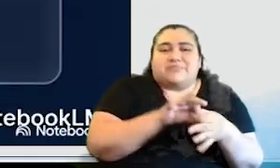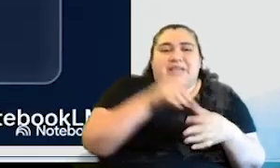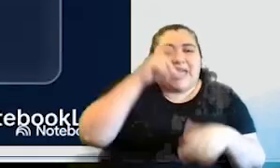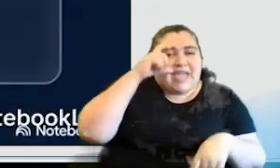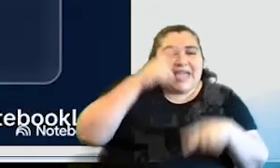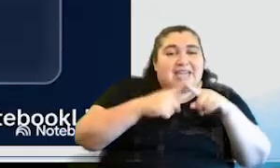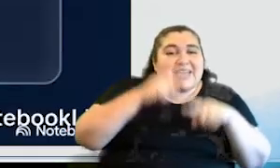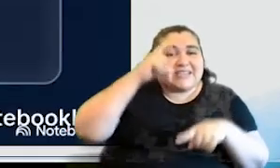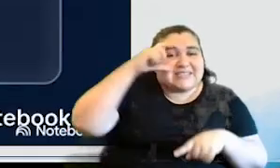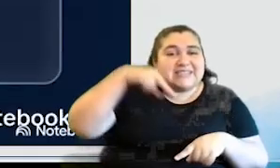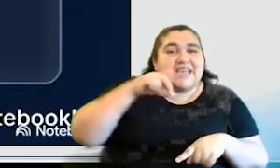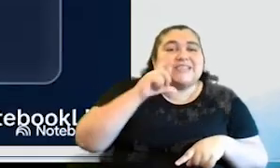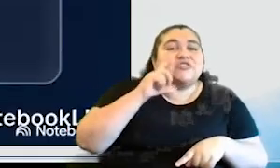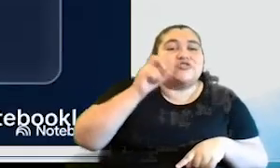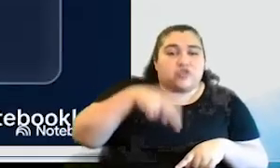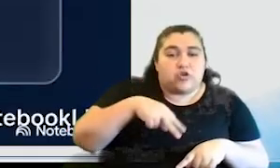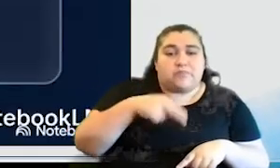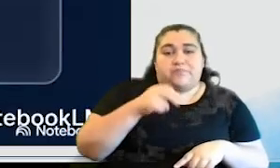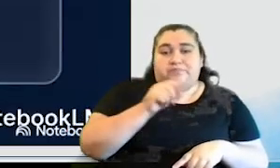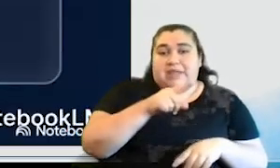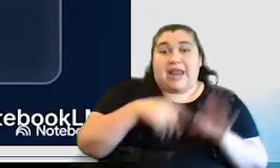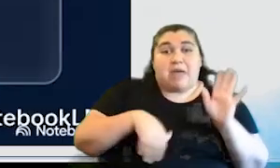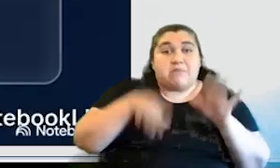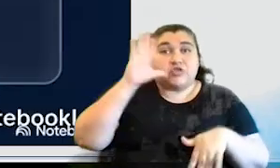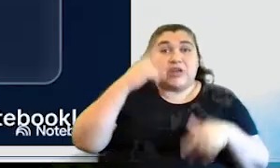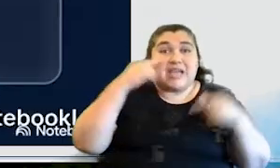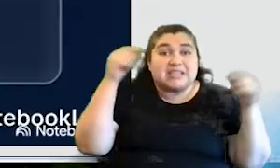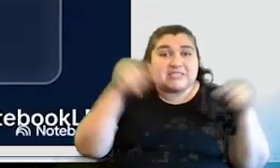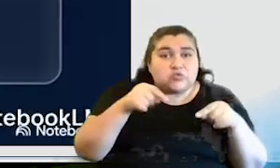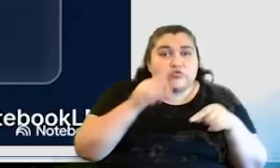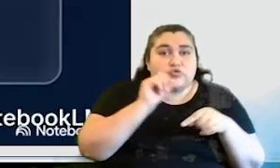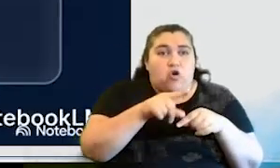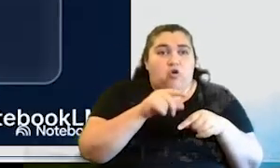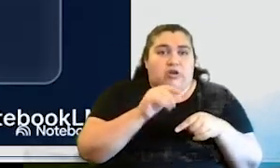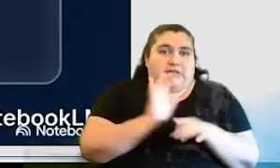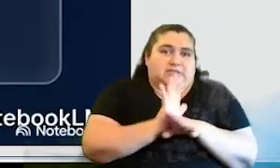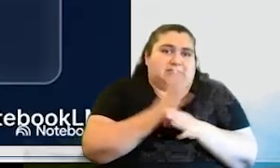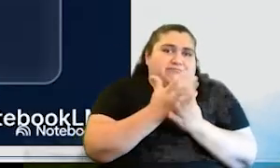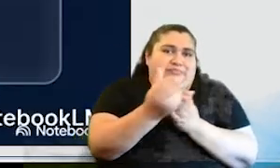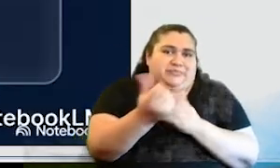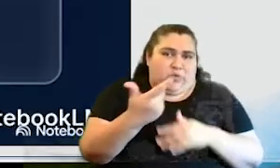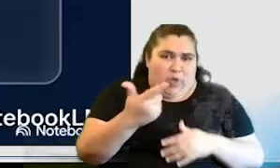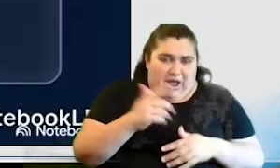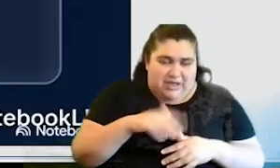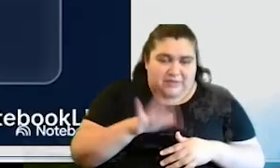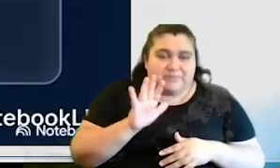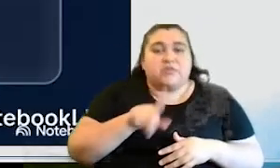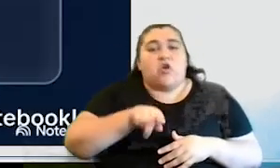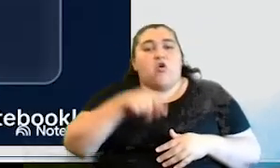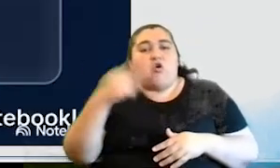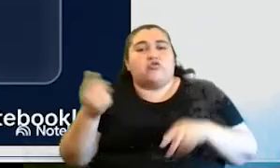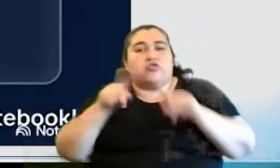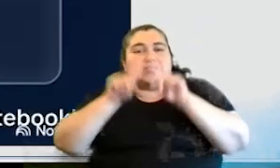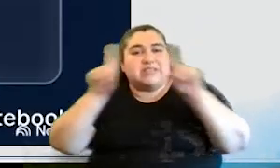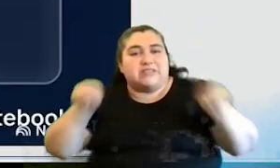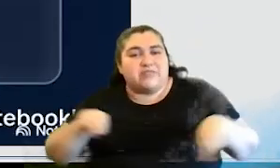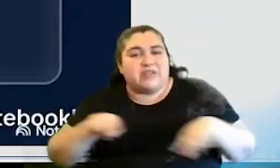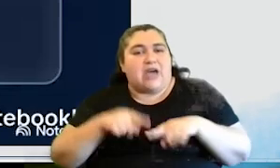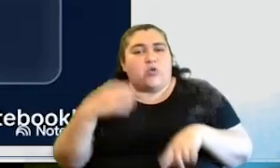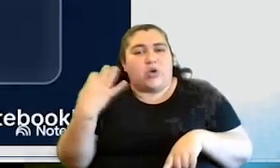están habilitadas a que sus donaciones recibidas sean deducibles. Hay un trámite dentro del pedido de certificado de exención